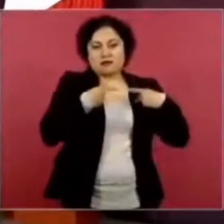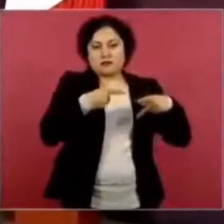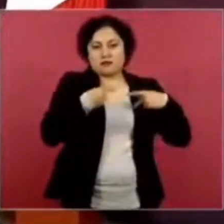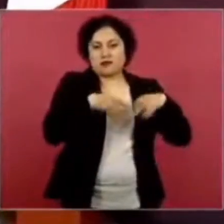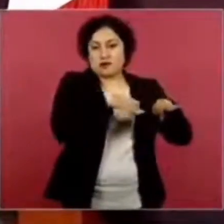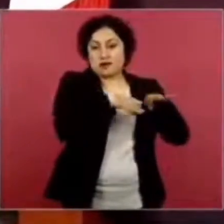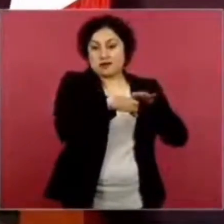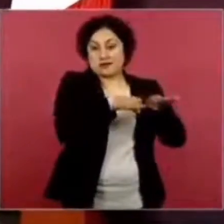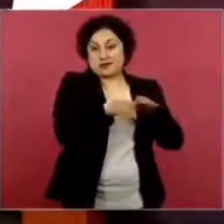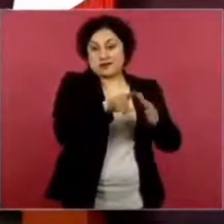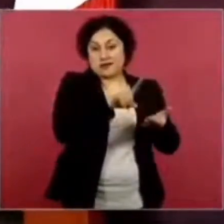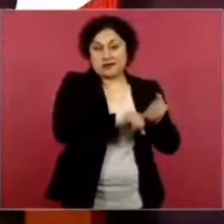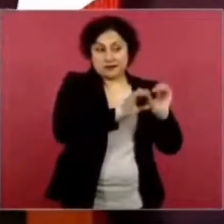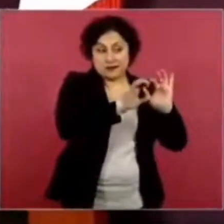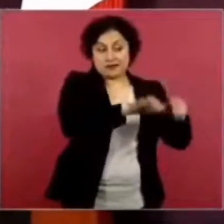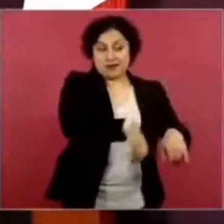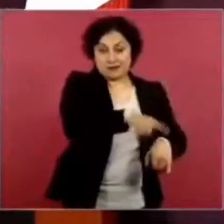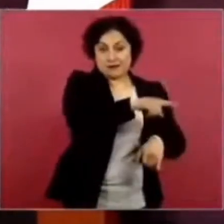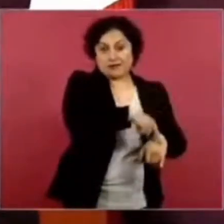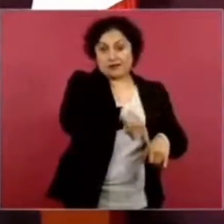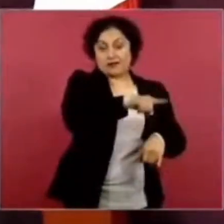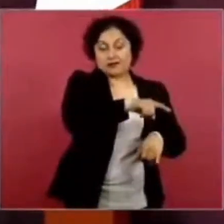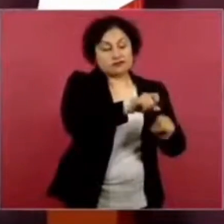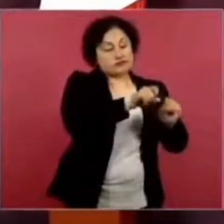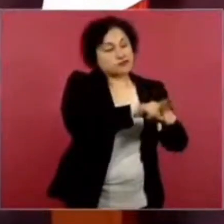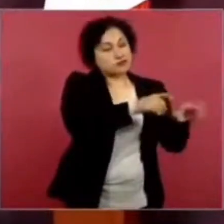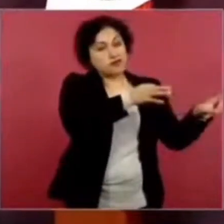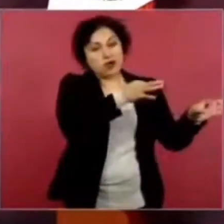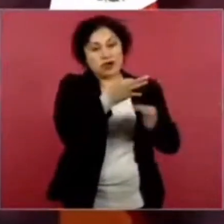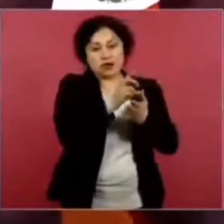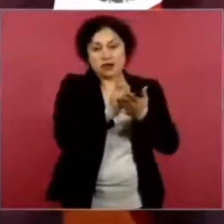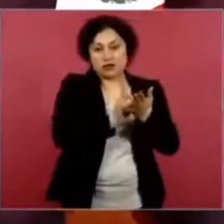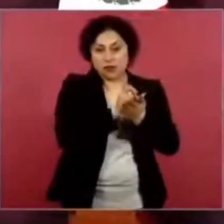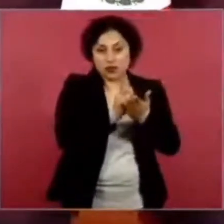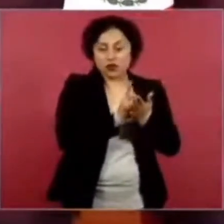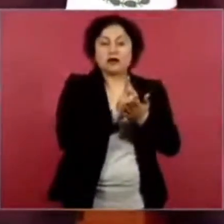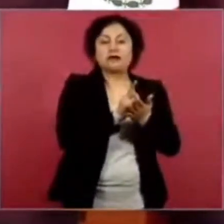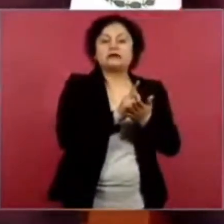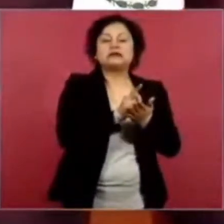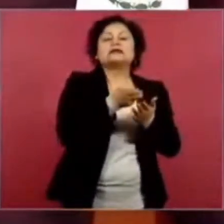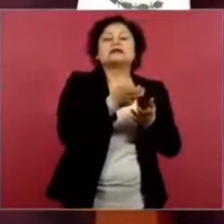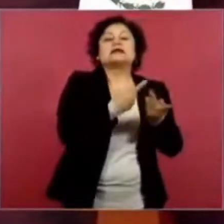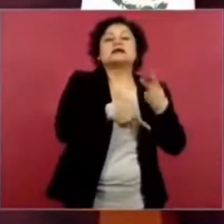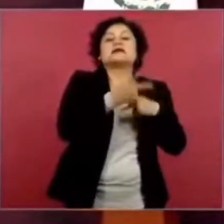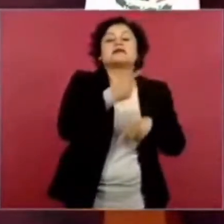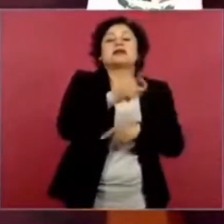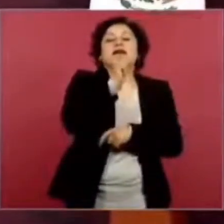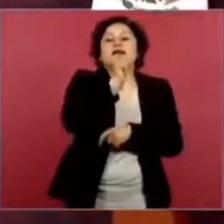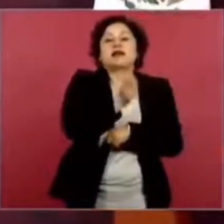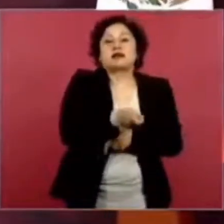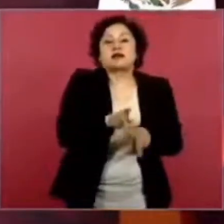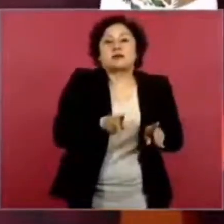Entonces se fomentó el narcomenudeo. Entonces